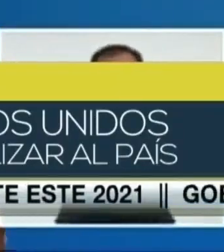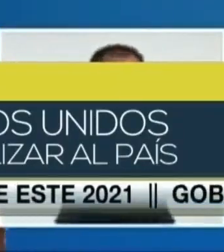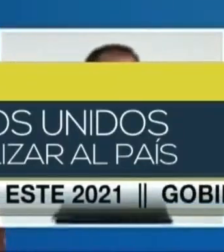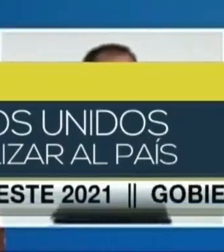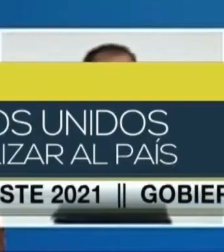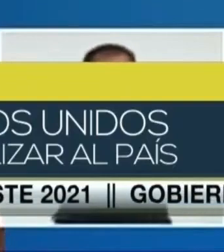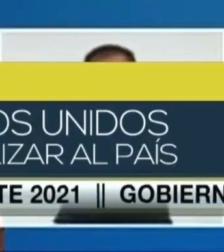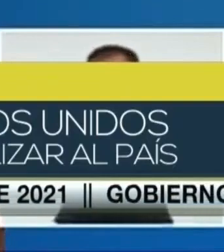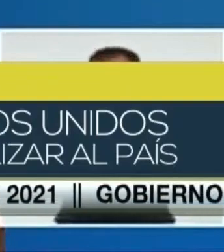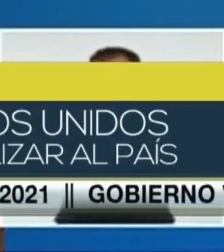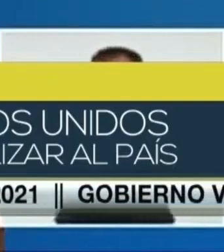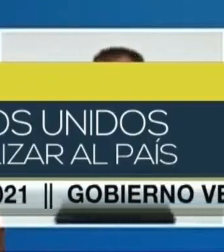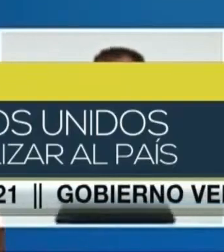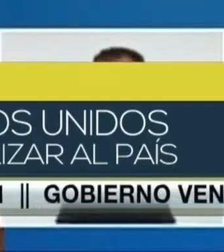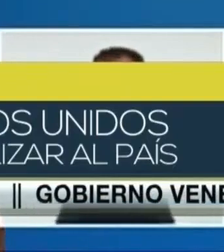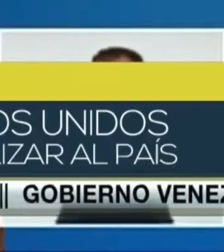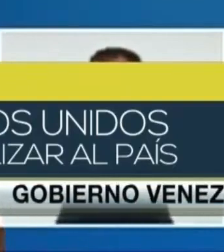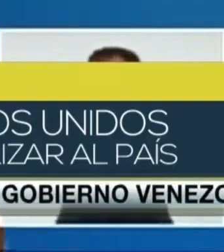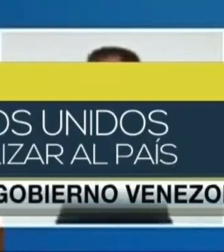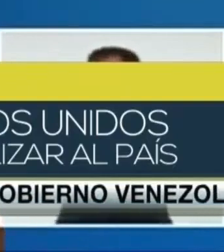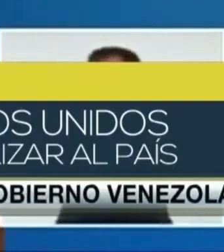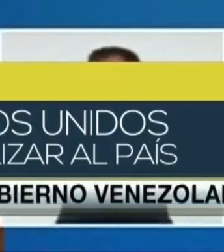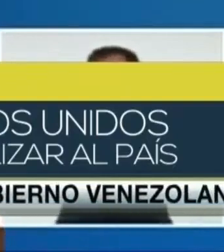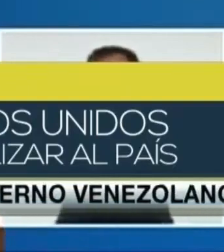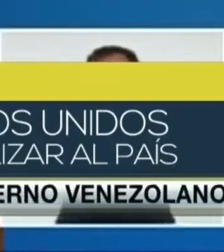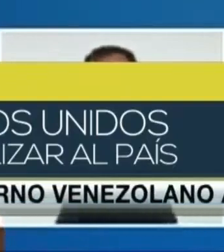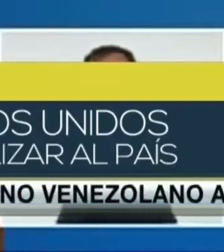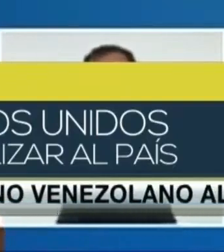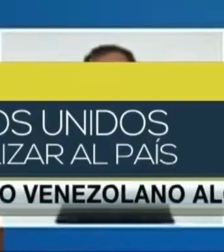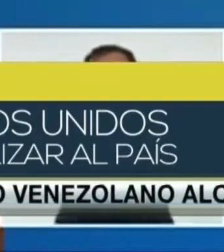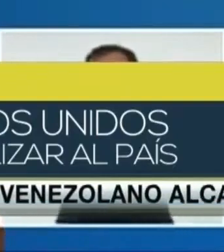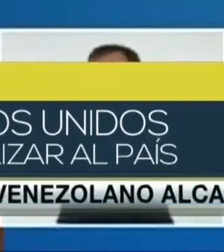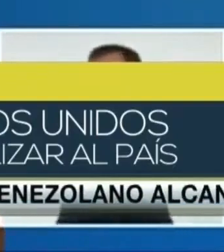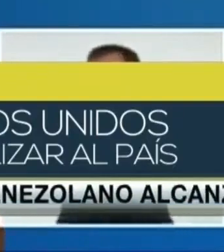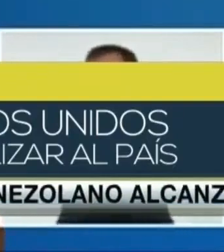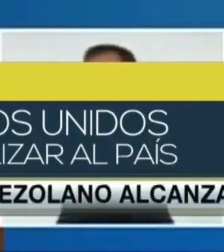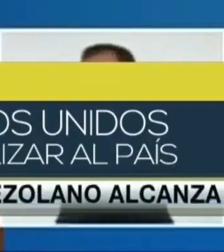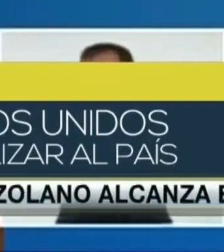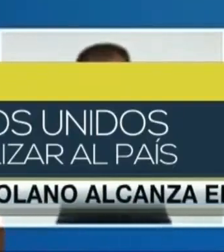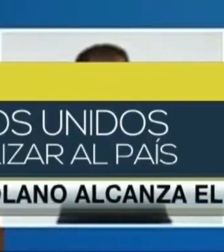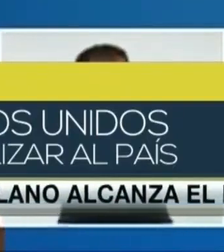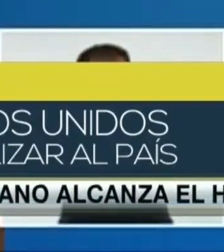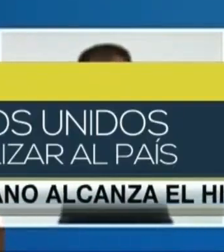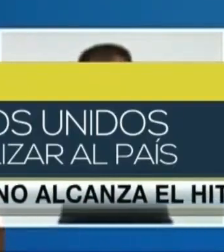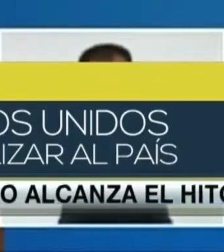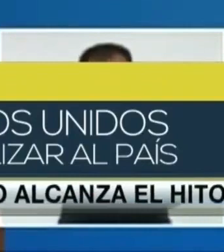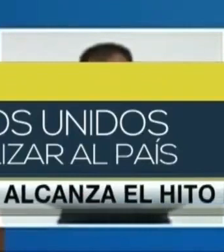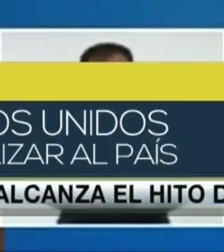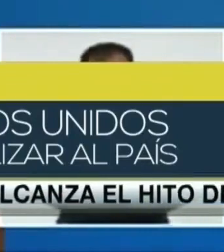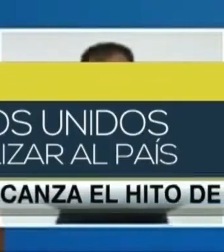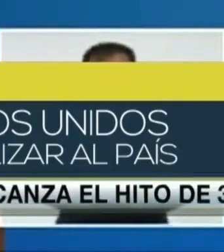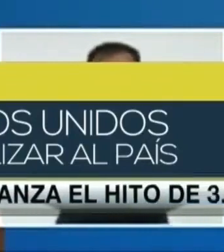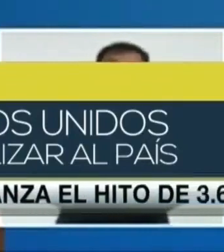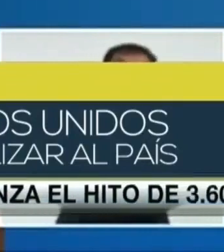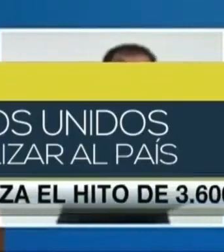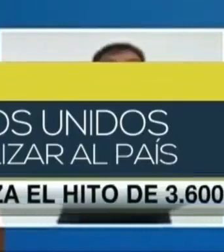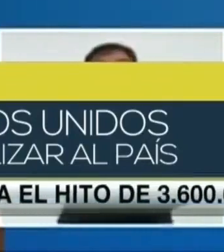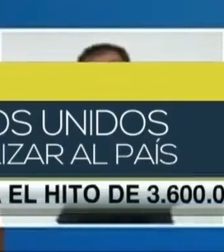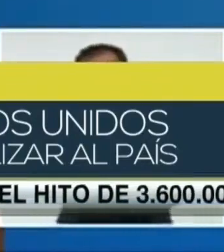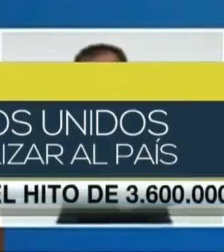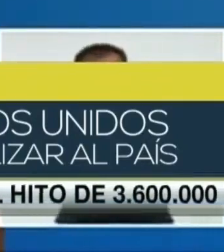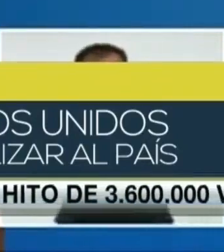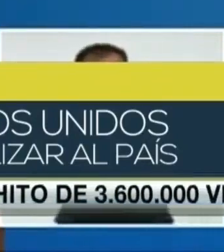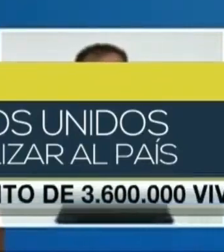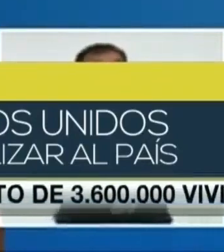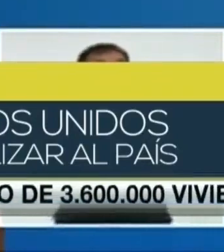con relación a procesos judiciales o a la actuación de las autoridades de la Fiscalía General